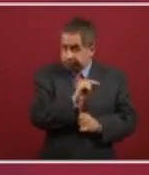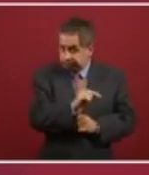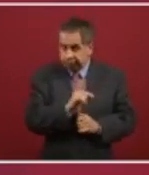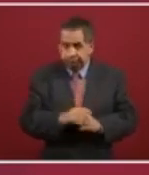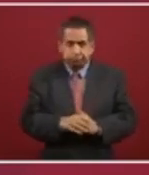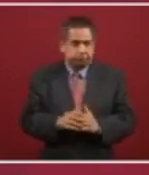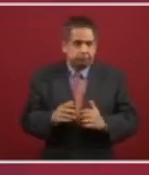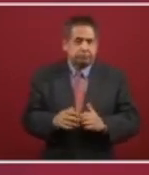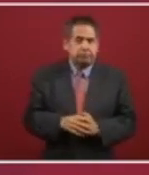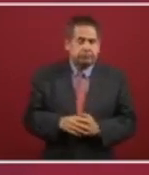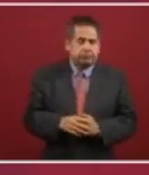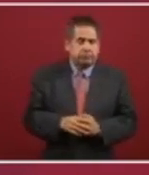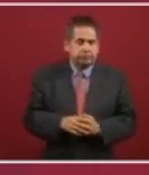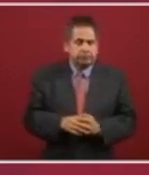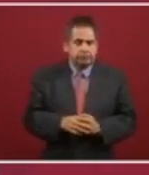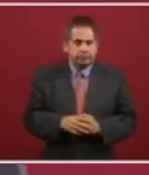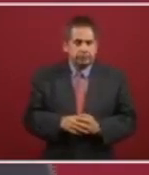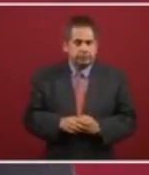hay